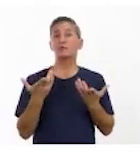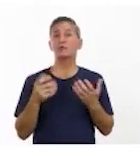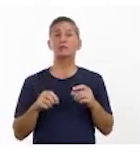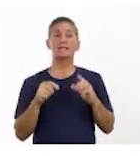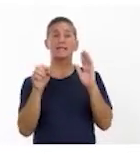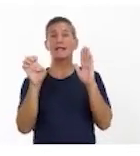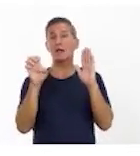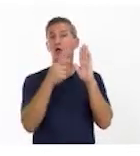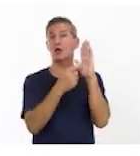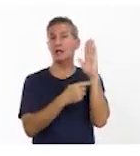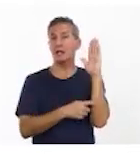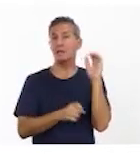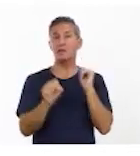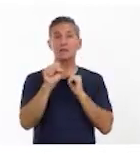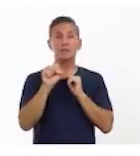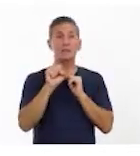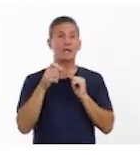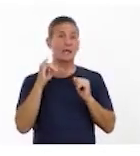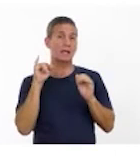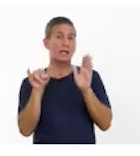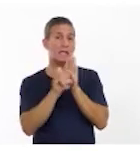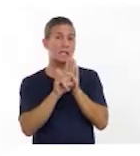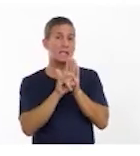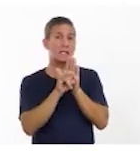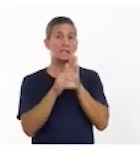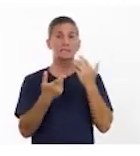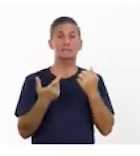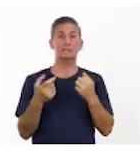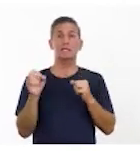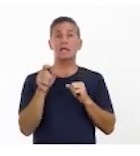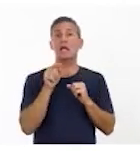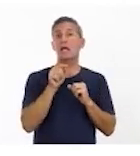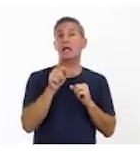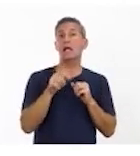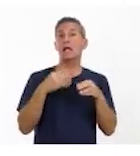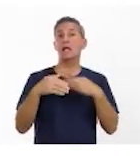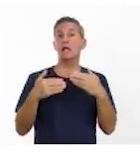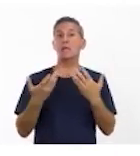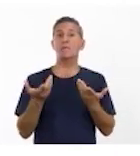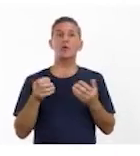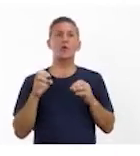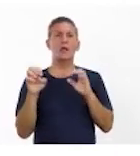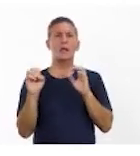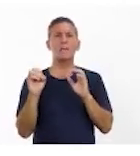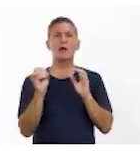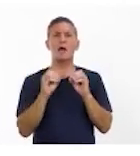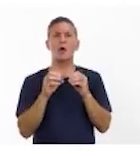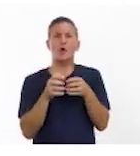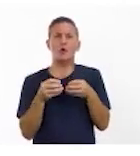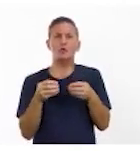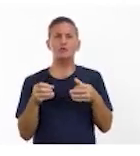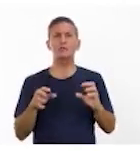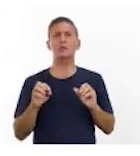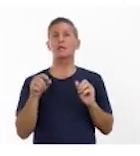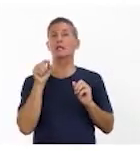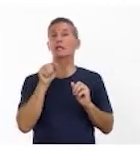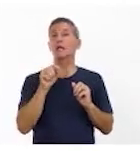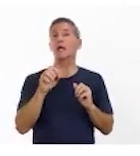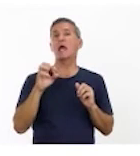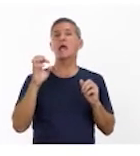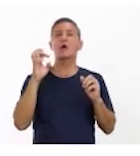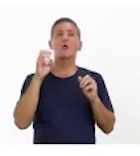en las sustancias, identificar el agente oxidante, el agente reductor en una ecuación química,